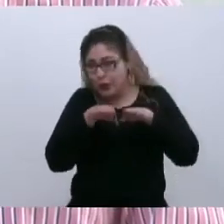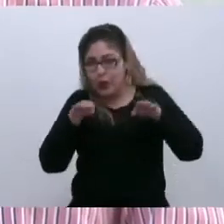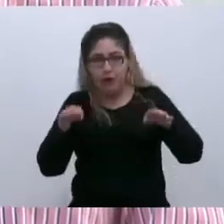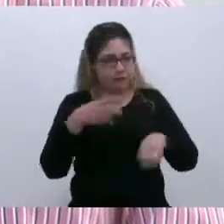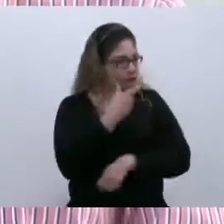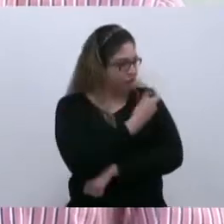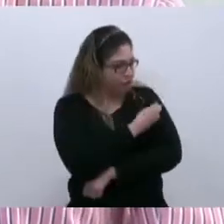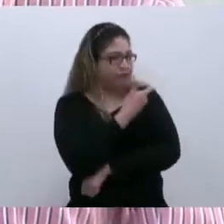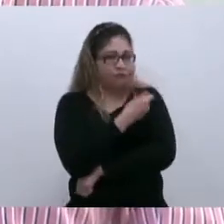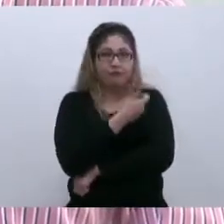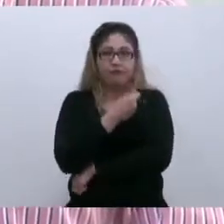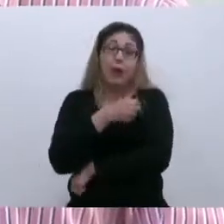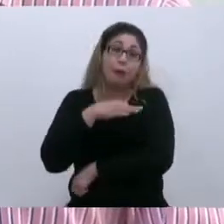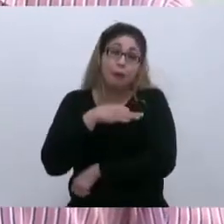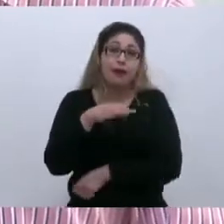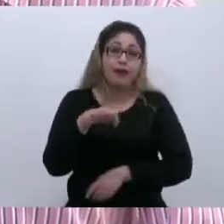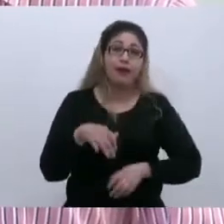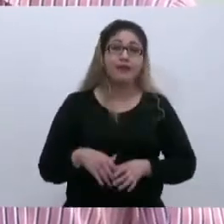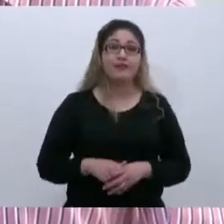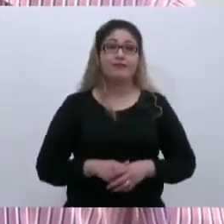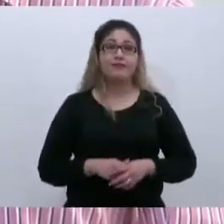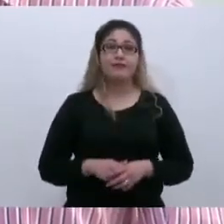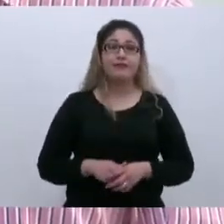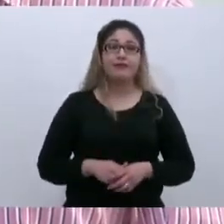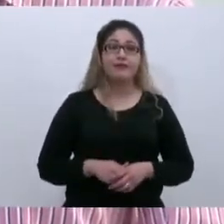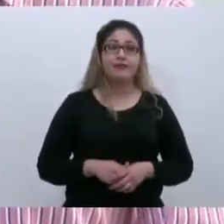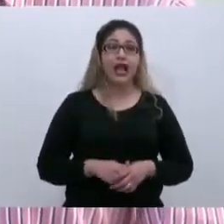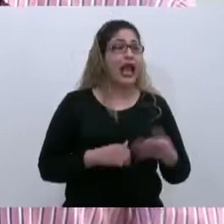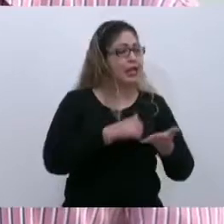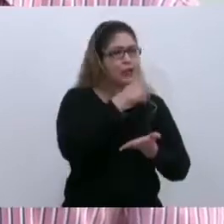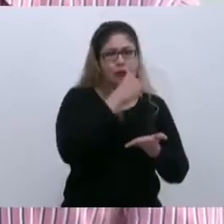mexicanos, y aquí en Durango lo mismo, a todos los